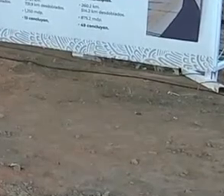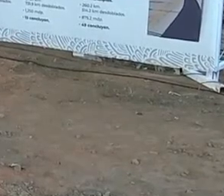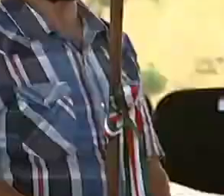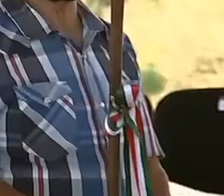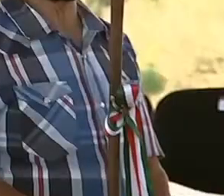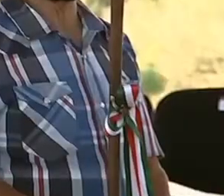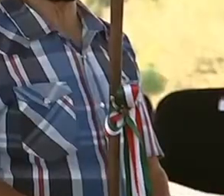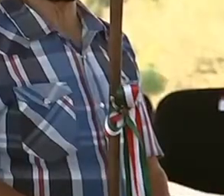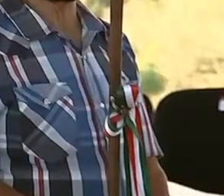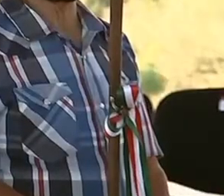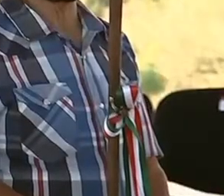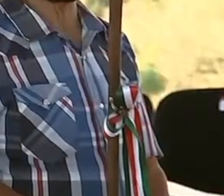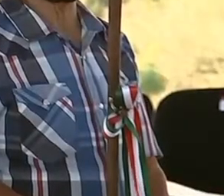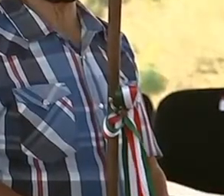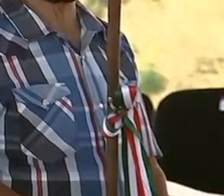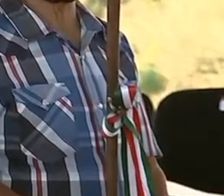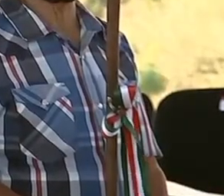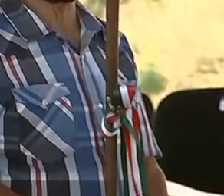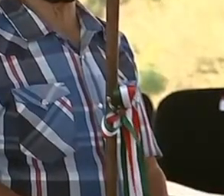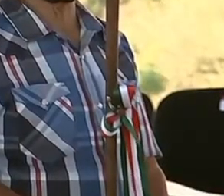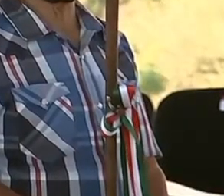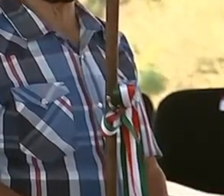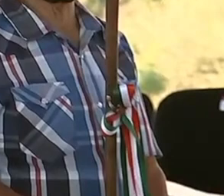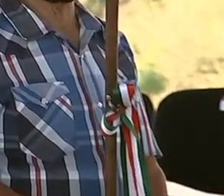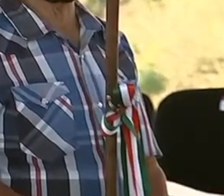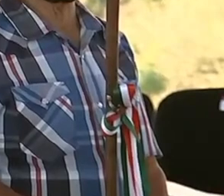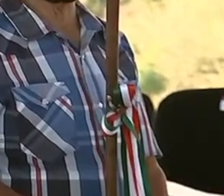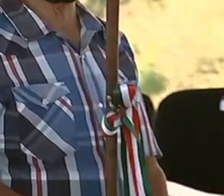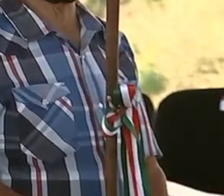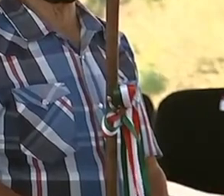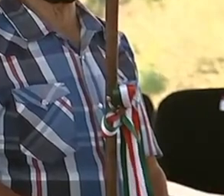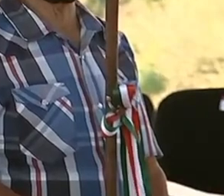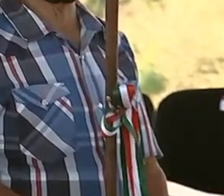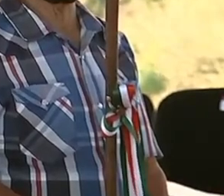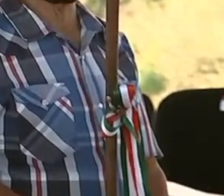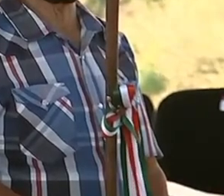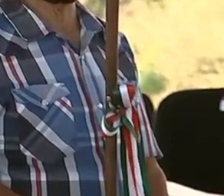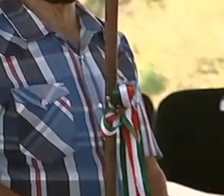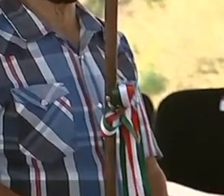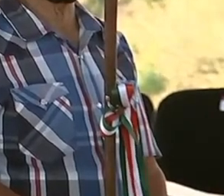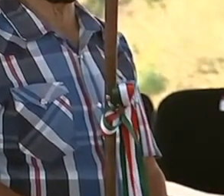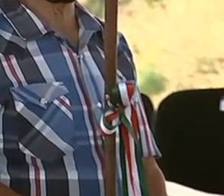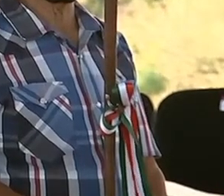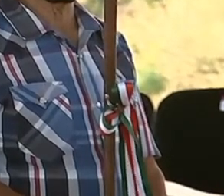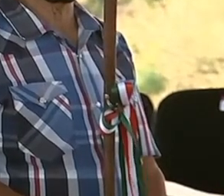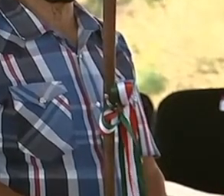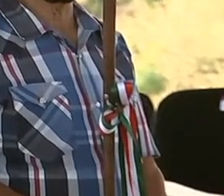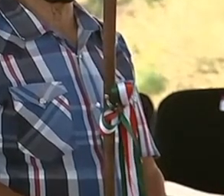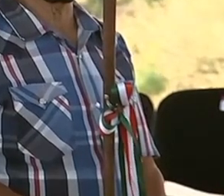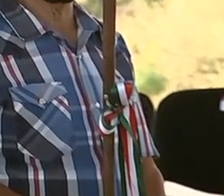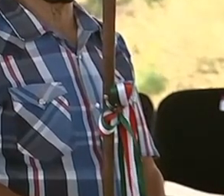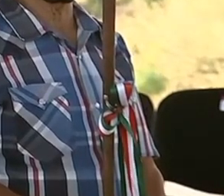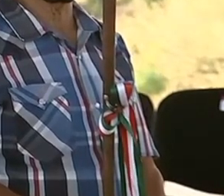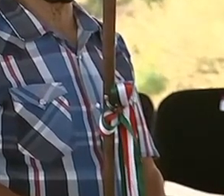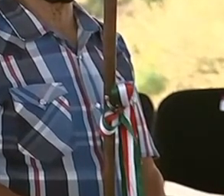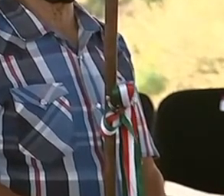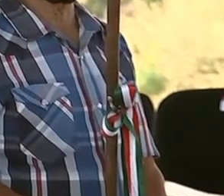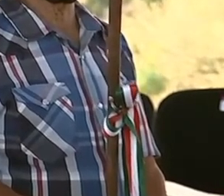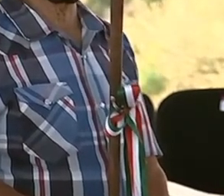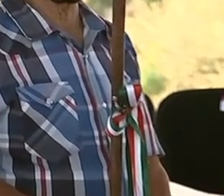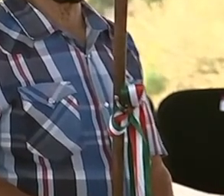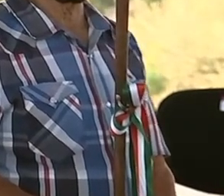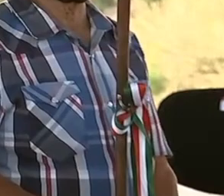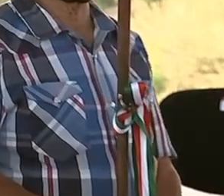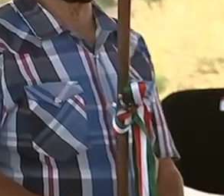resto de la infraestructura carretera. Vamos a continuar apoyando de común acuerdo con el INPI para que